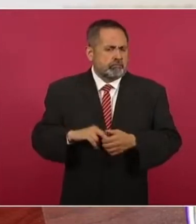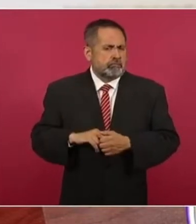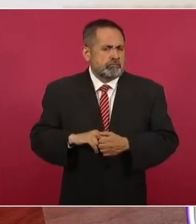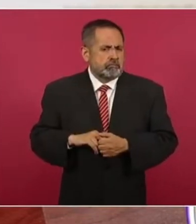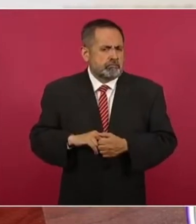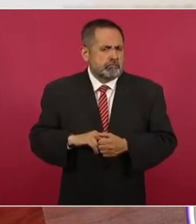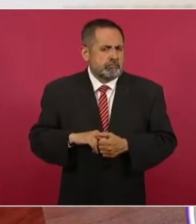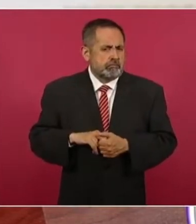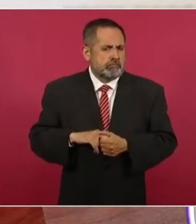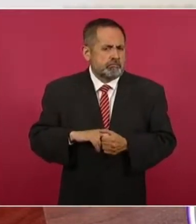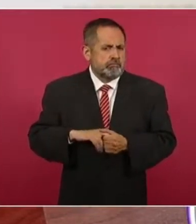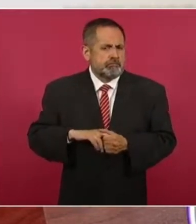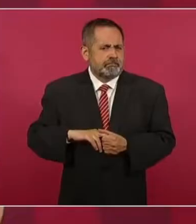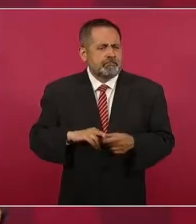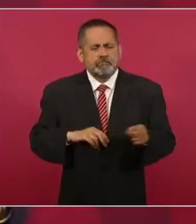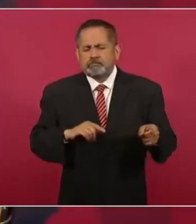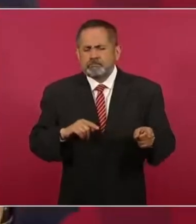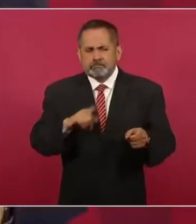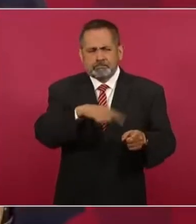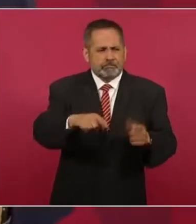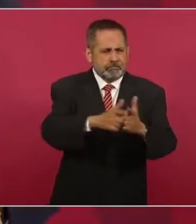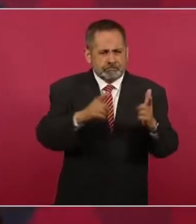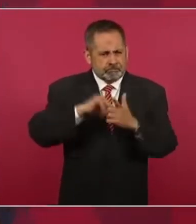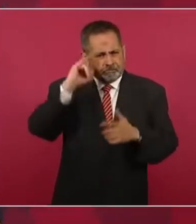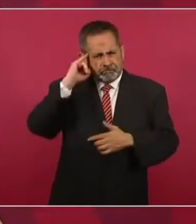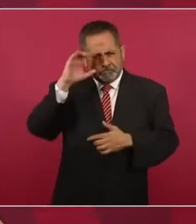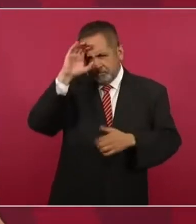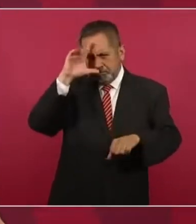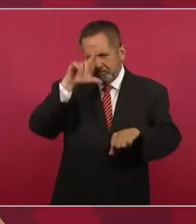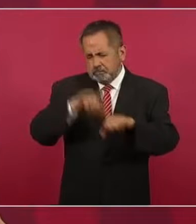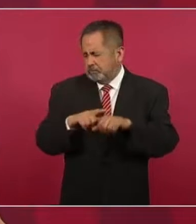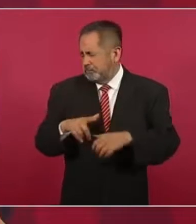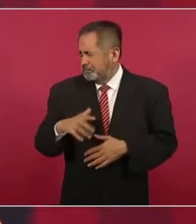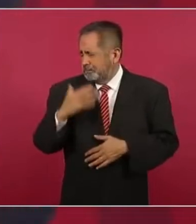Es una cultura, siempre lo he dicho,